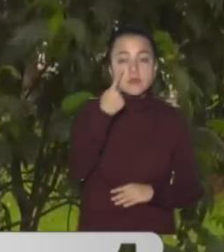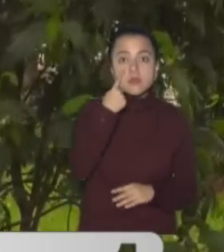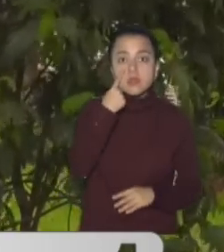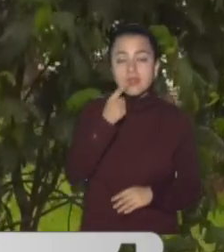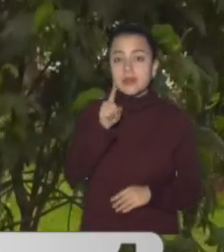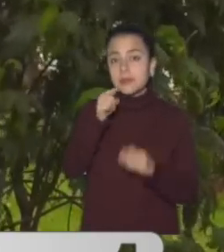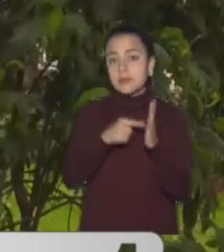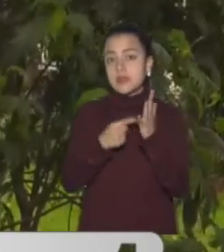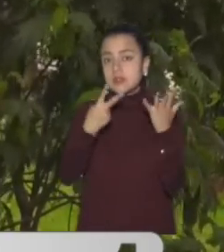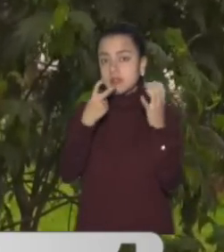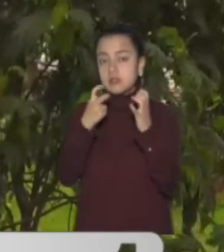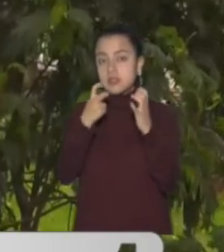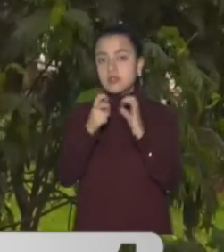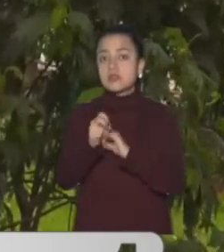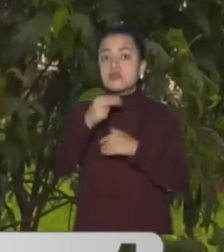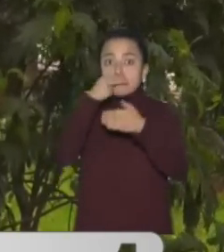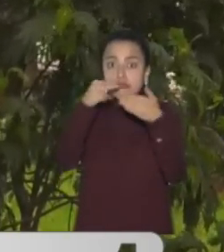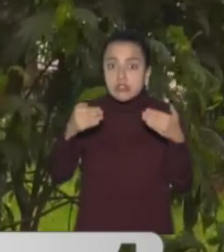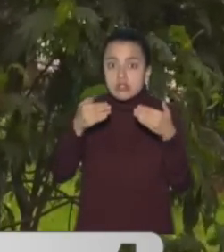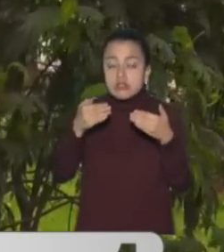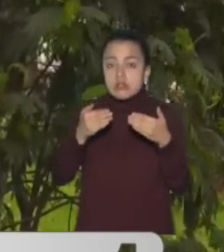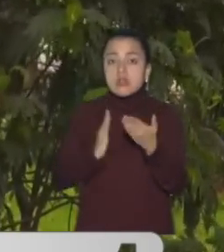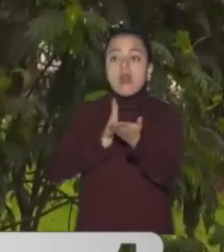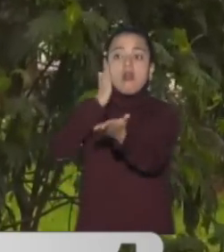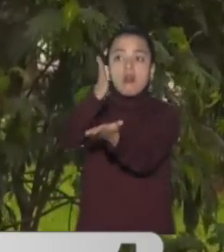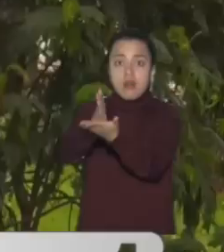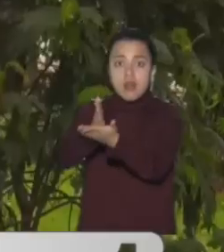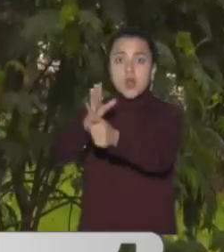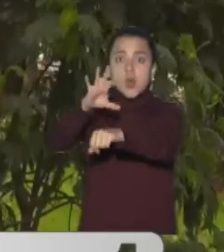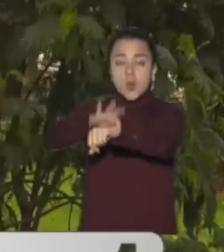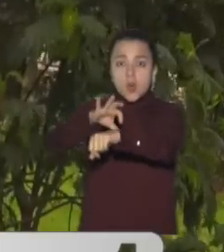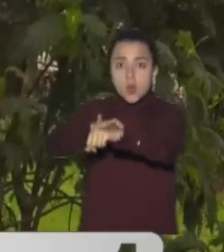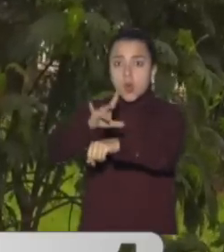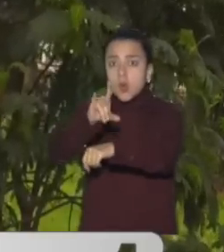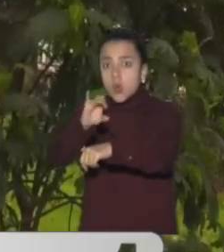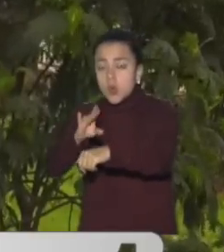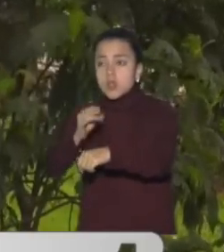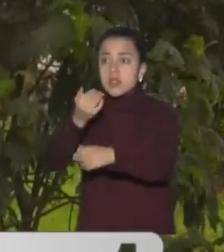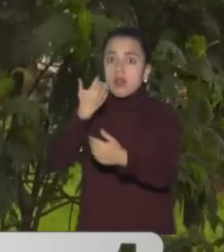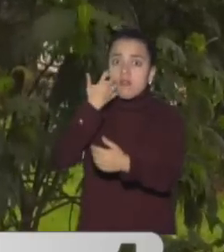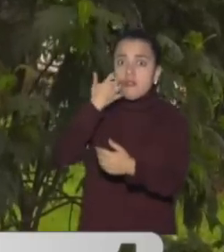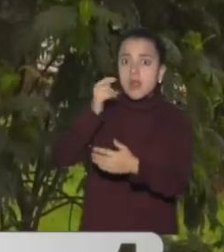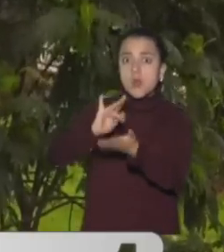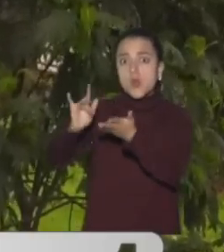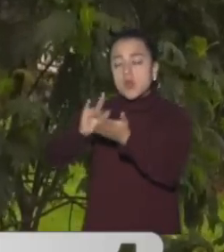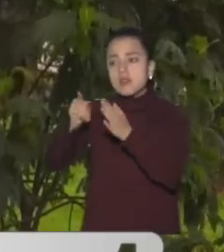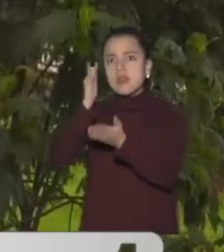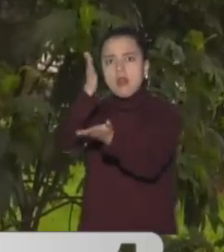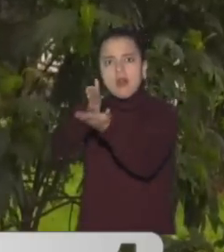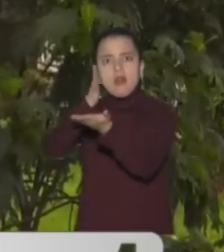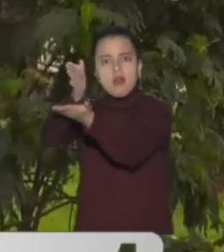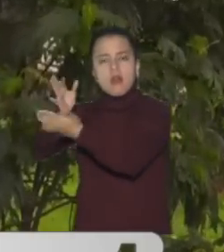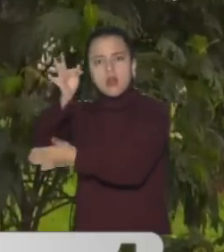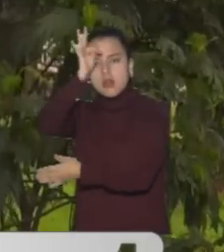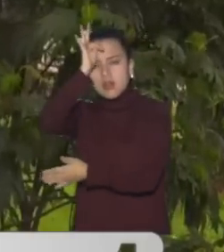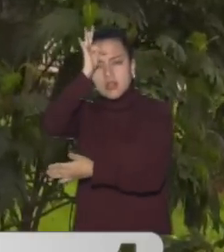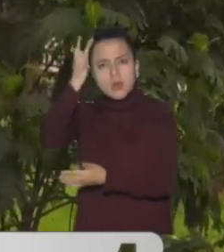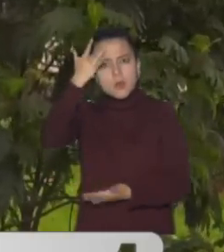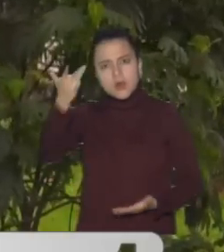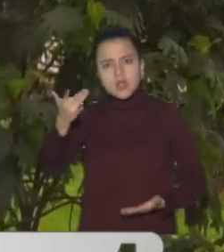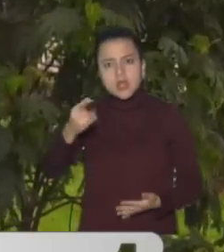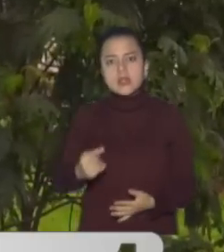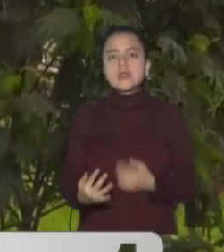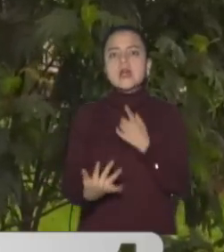menores de 5 años han llegado hasta una UCI por infecciones respiratorias en Bogotá. La Asociación Colombiana de Salud Pública pide que